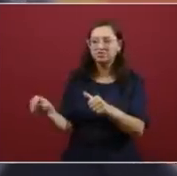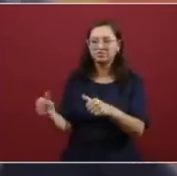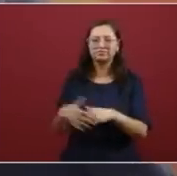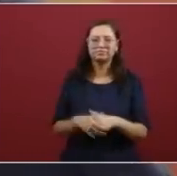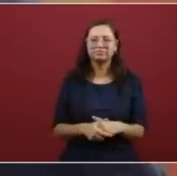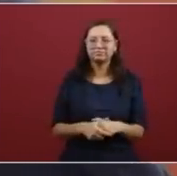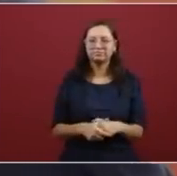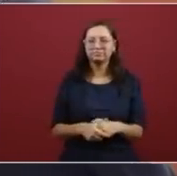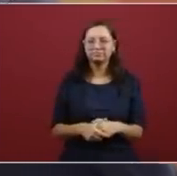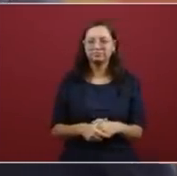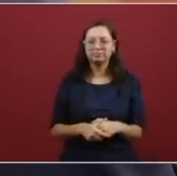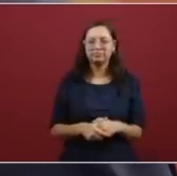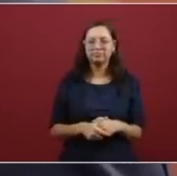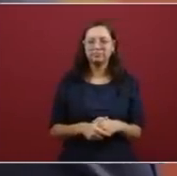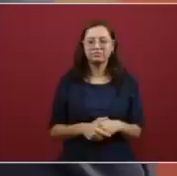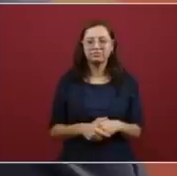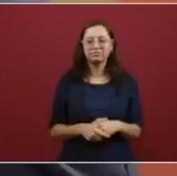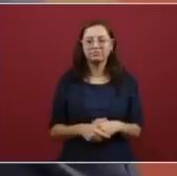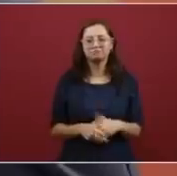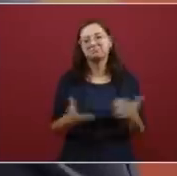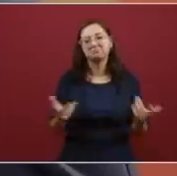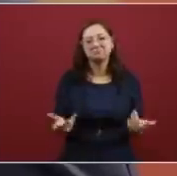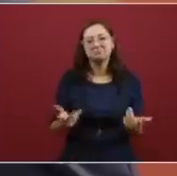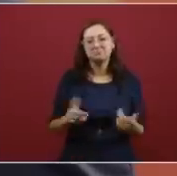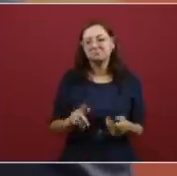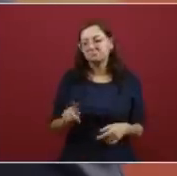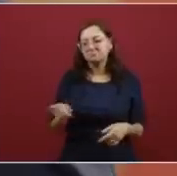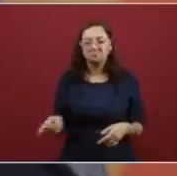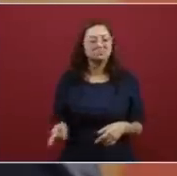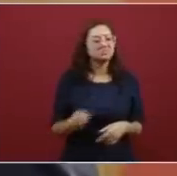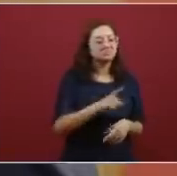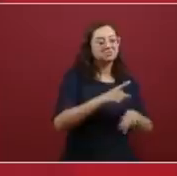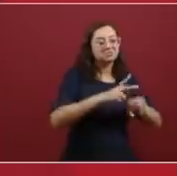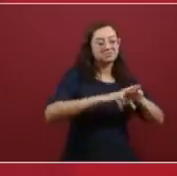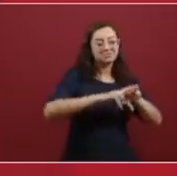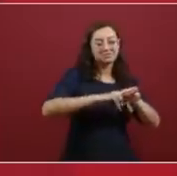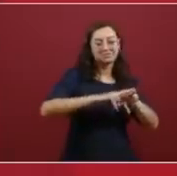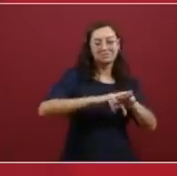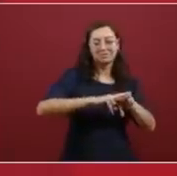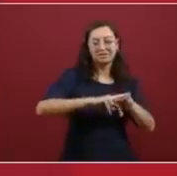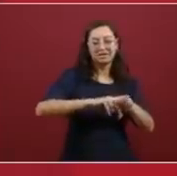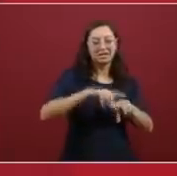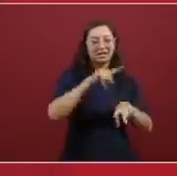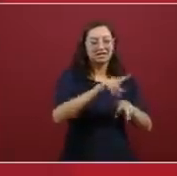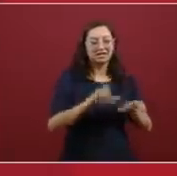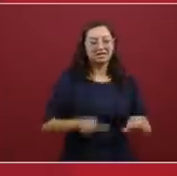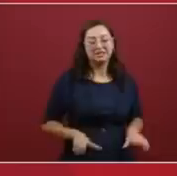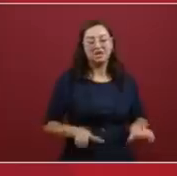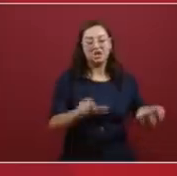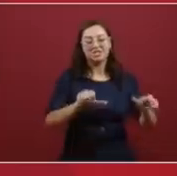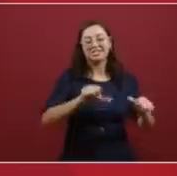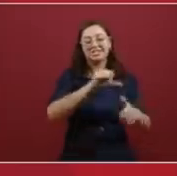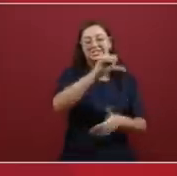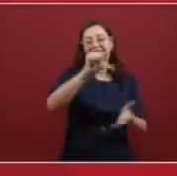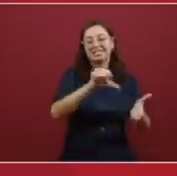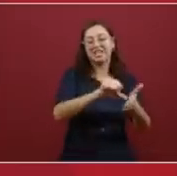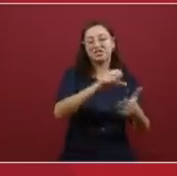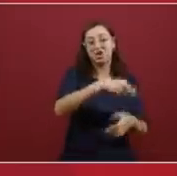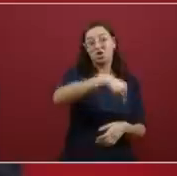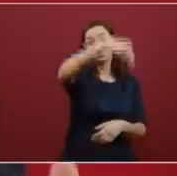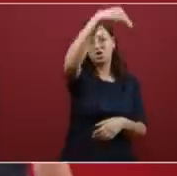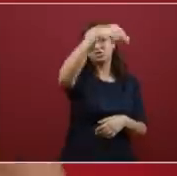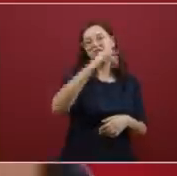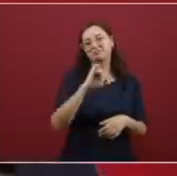concesionar las vías del ferrocarril del centro y del norte.